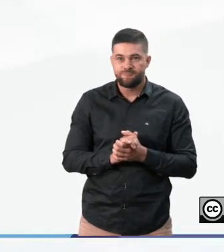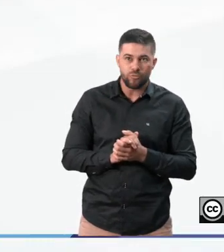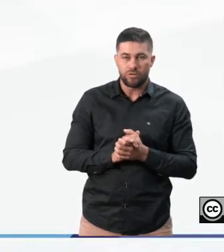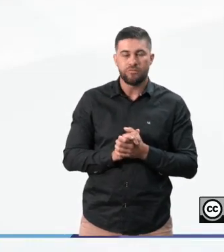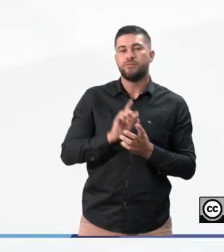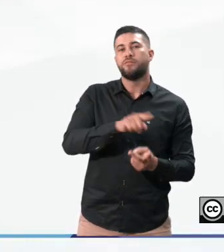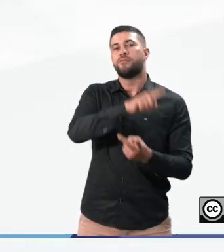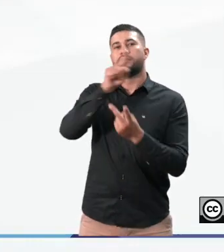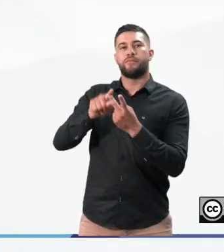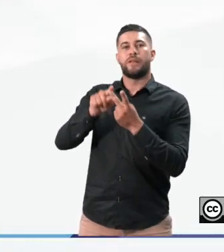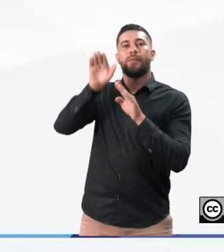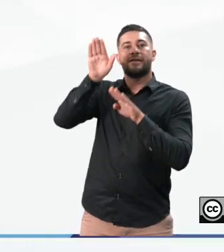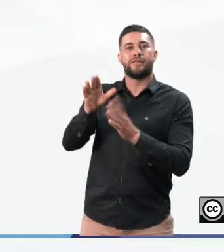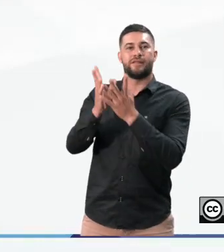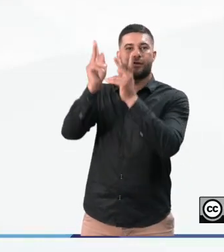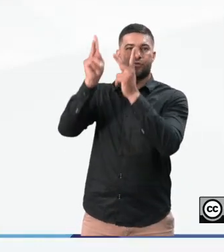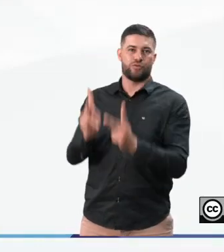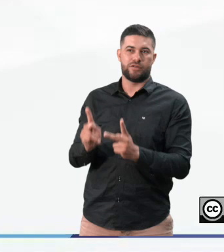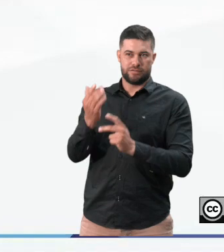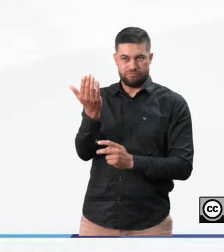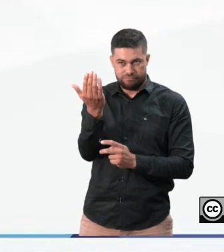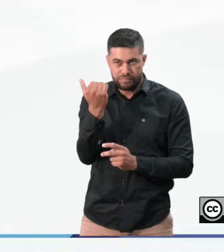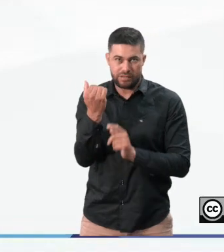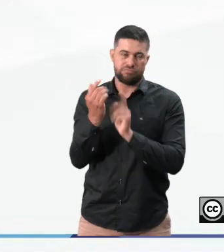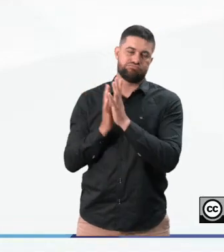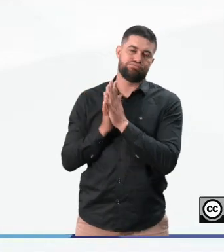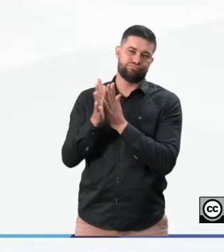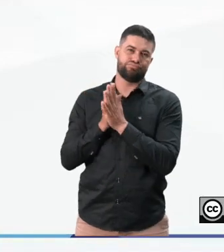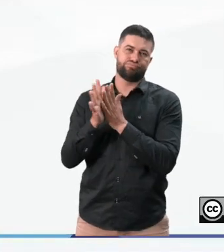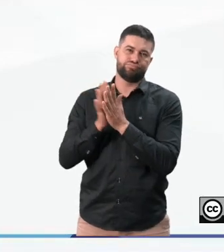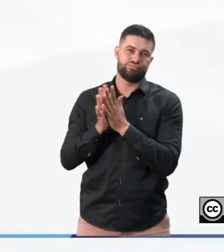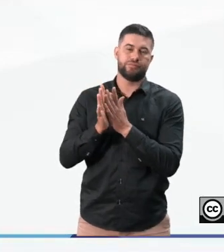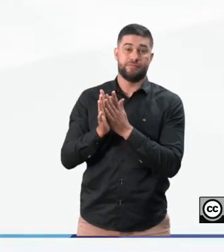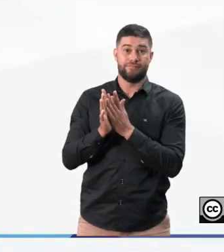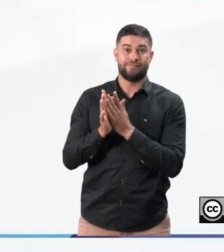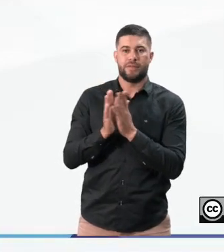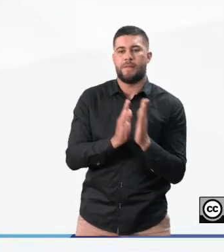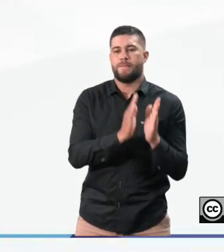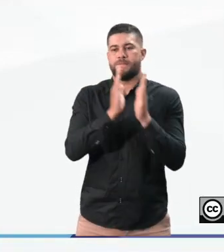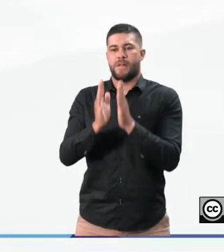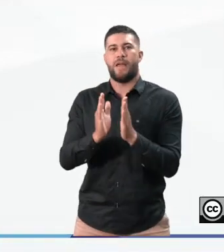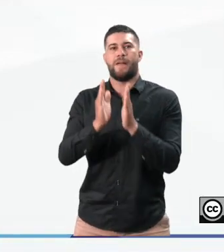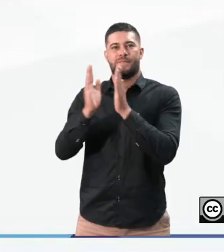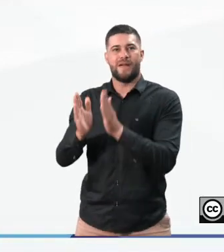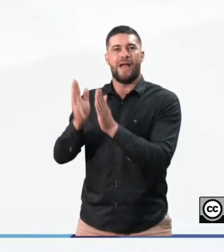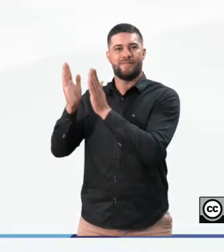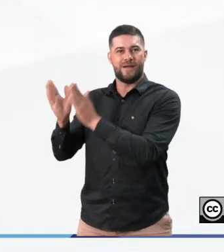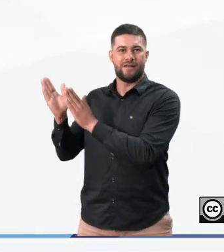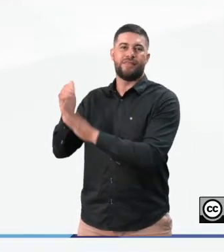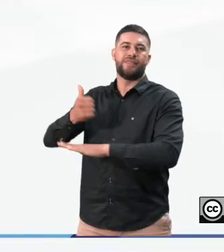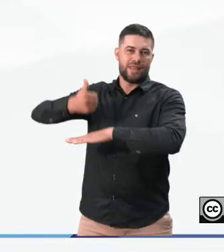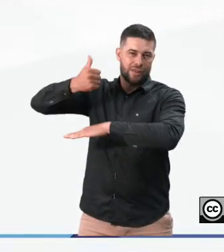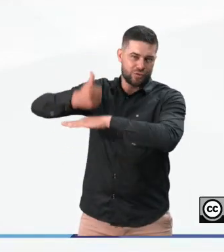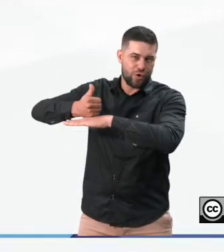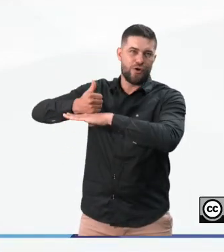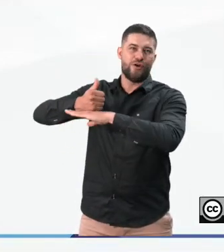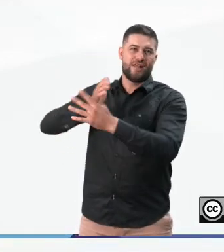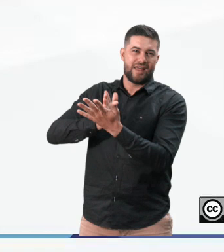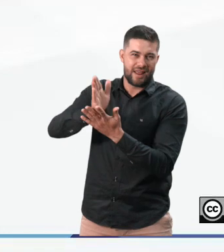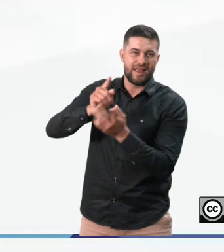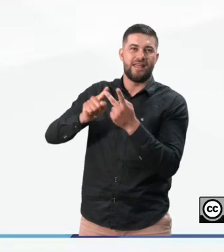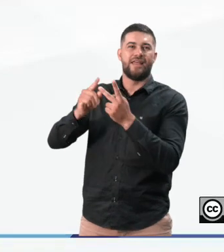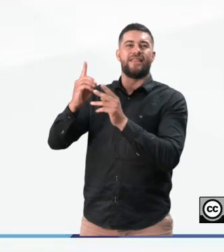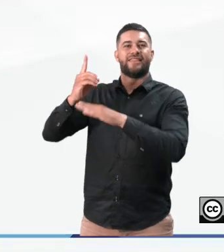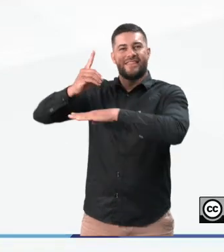ejemplo, habilitaciones, certificados estudiantiles, hacer gestión de nuestras notas, generar nuestro recibo de